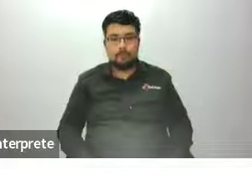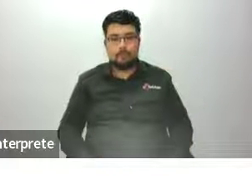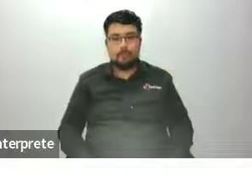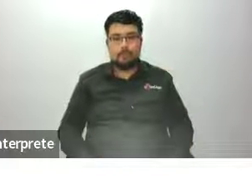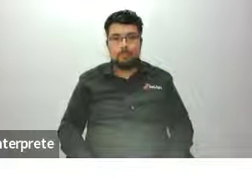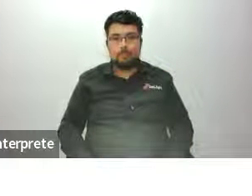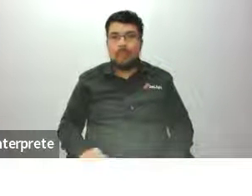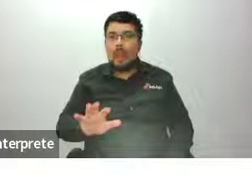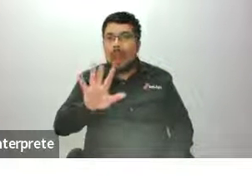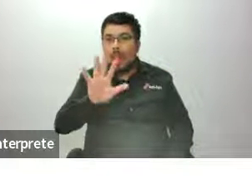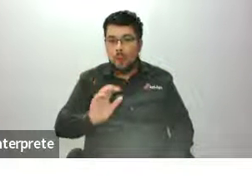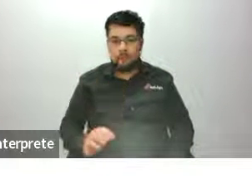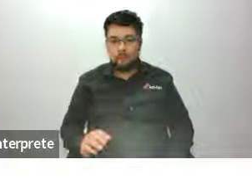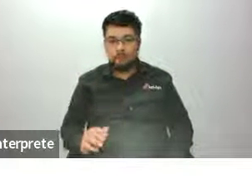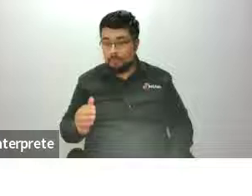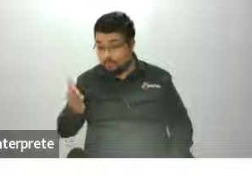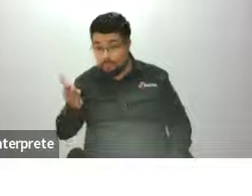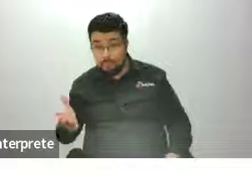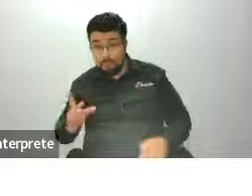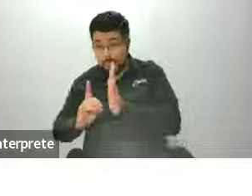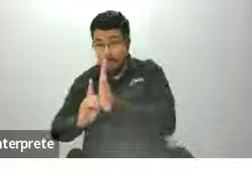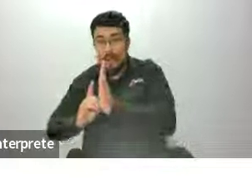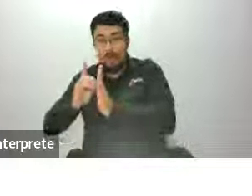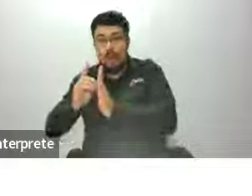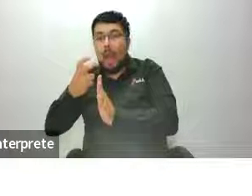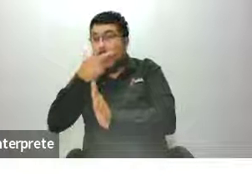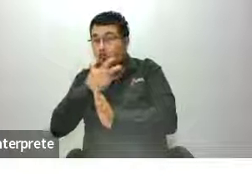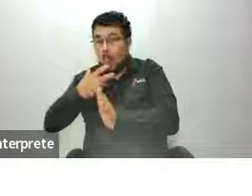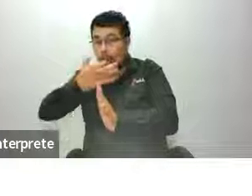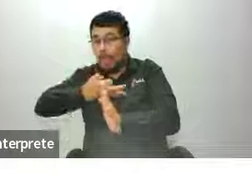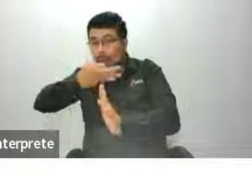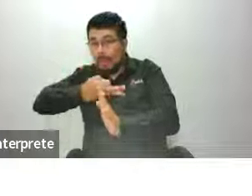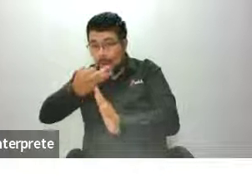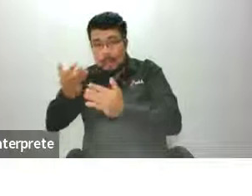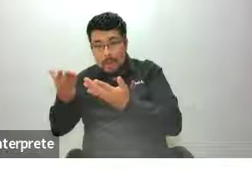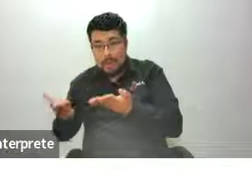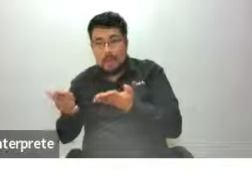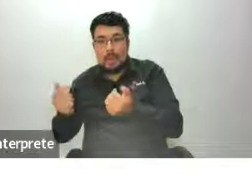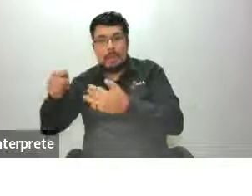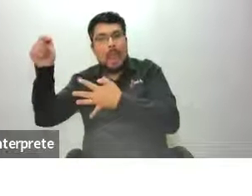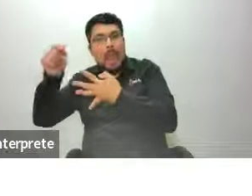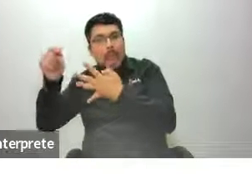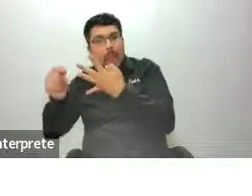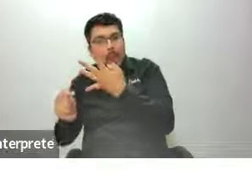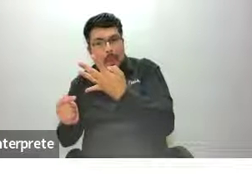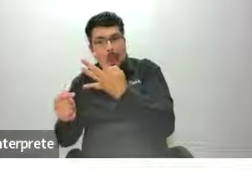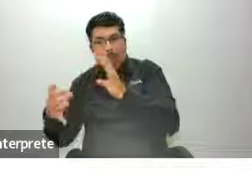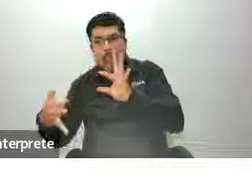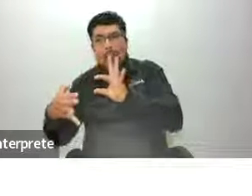el desarrollo del lenguaje oral requiere, por tanto, de elementos que tengan asociados